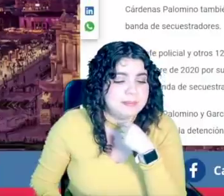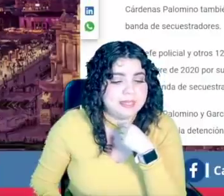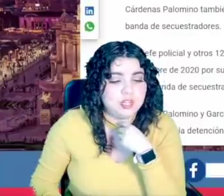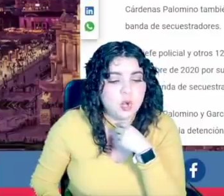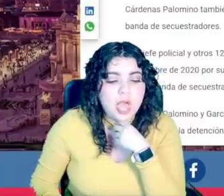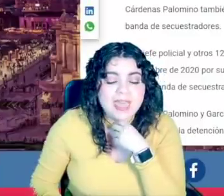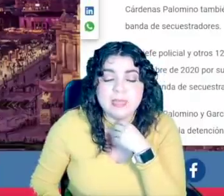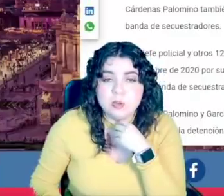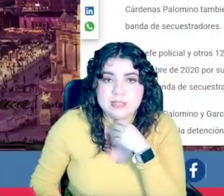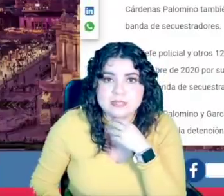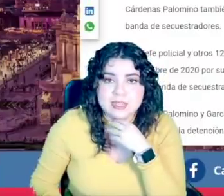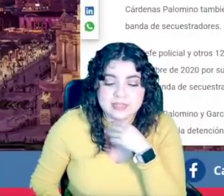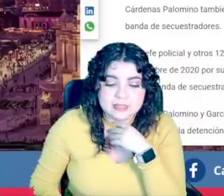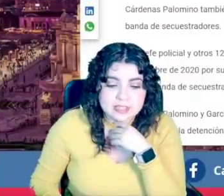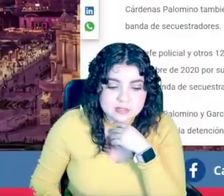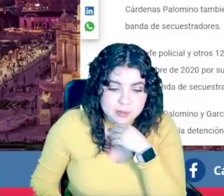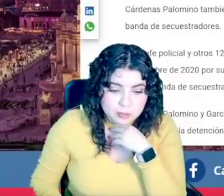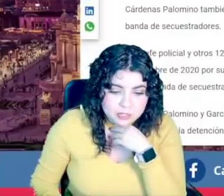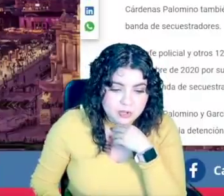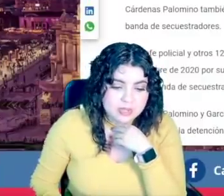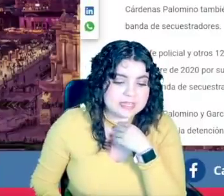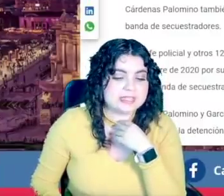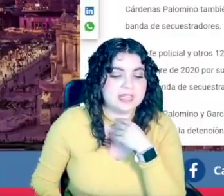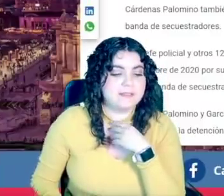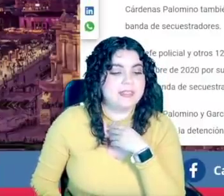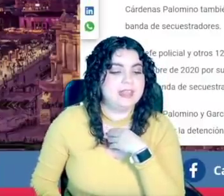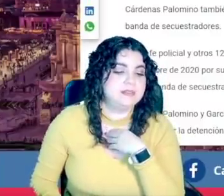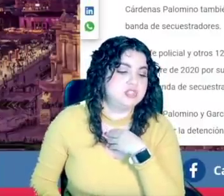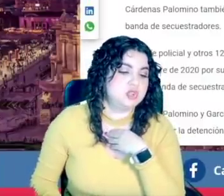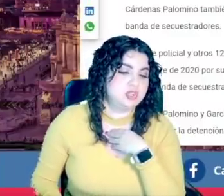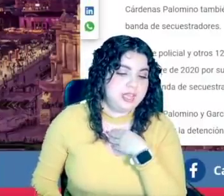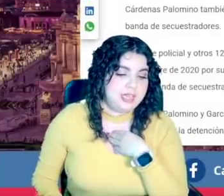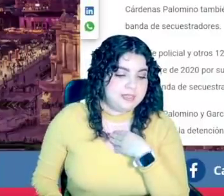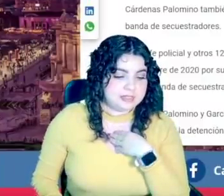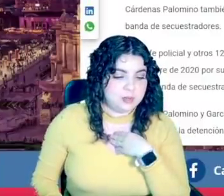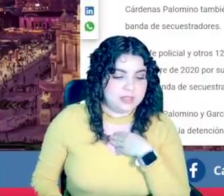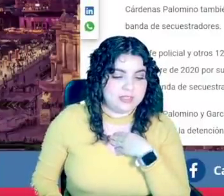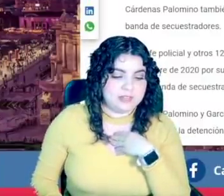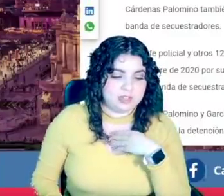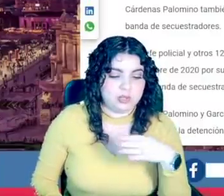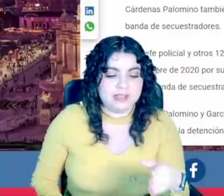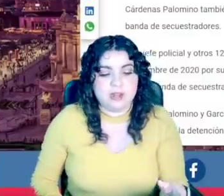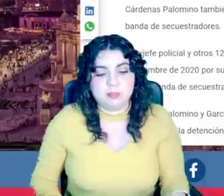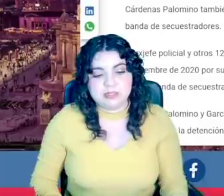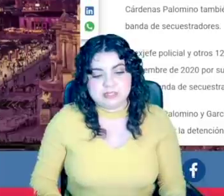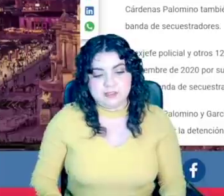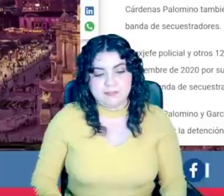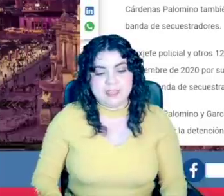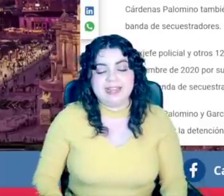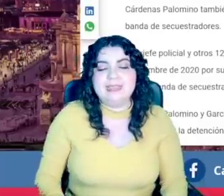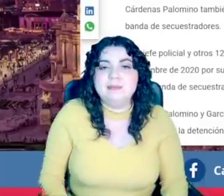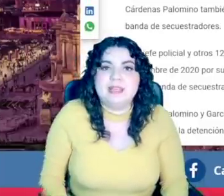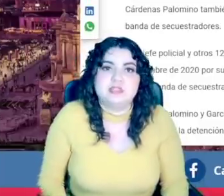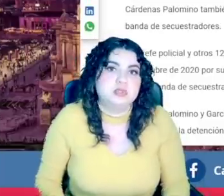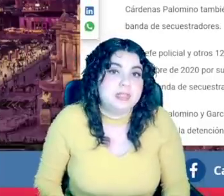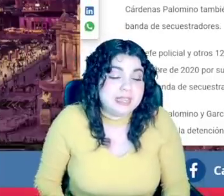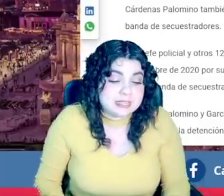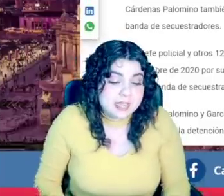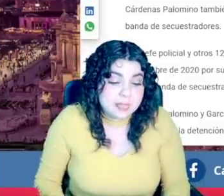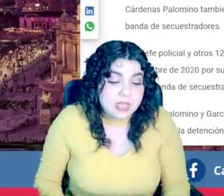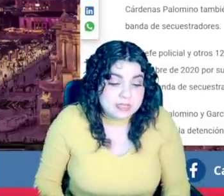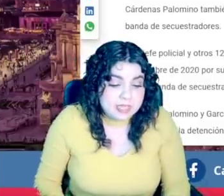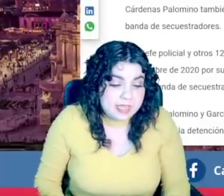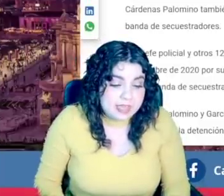de la Ciudad de México de Luis Cárdenas Palomino, ex jefe de la División de Seguridad Regional de la Policía Federal y brazo